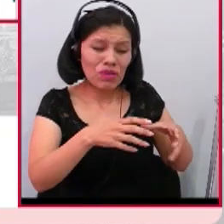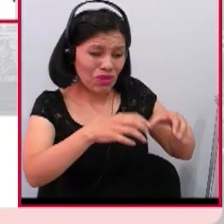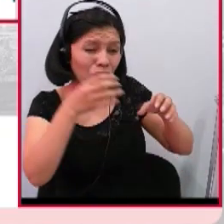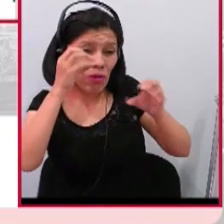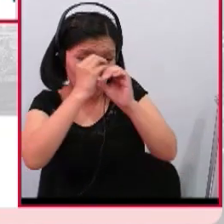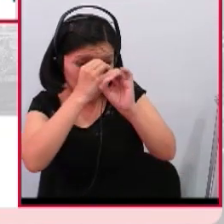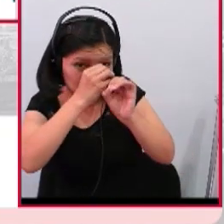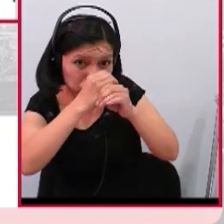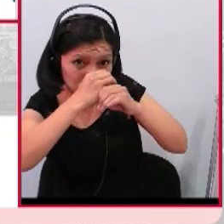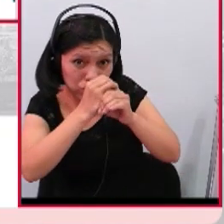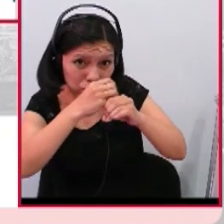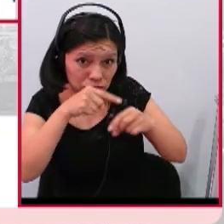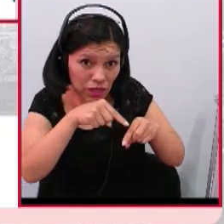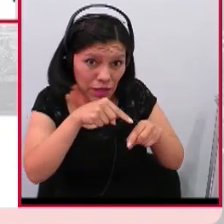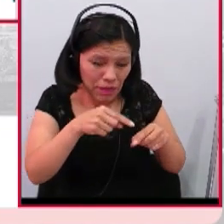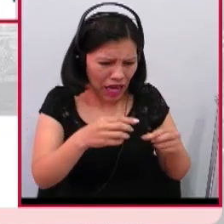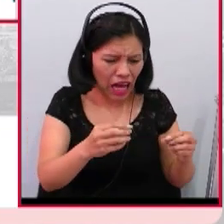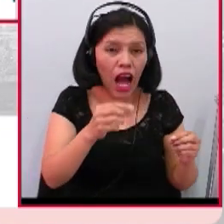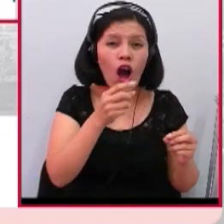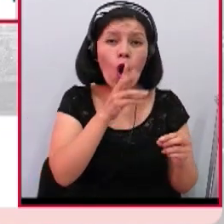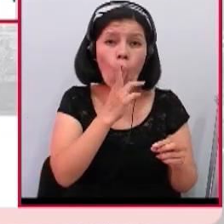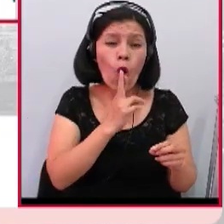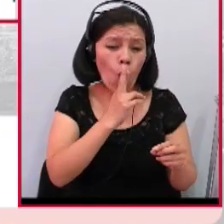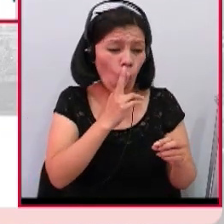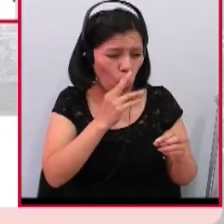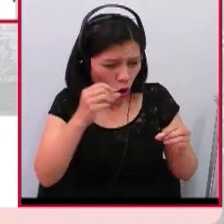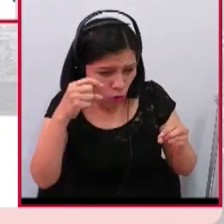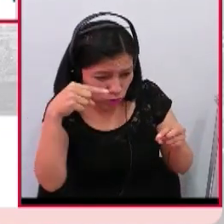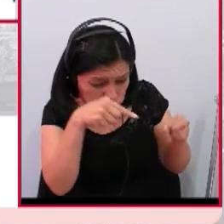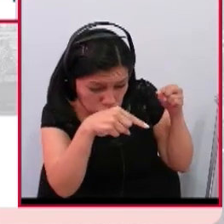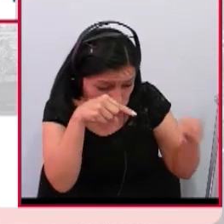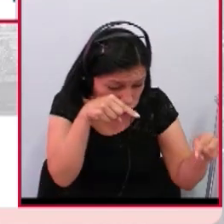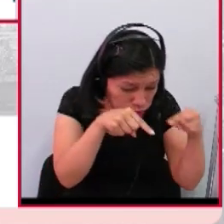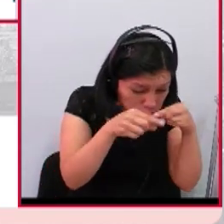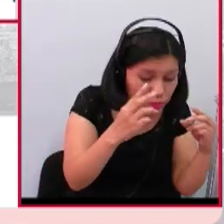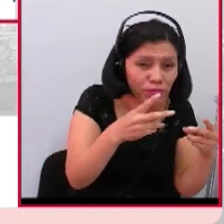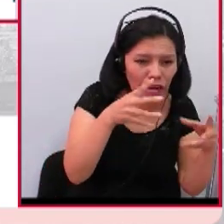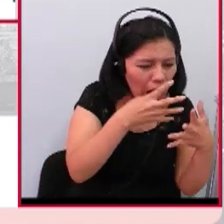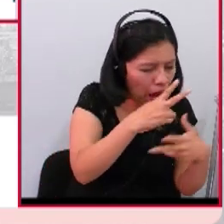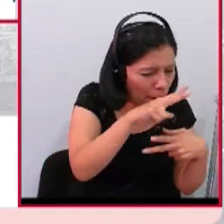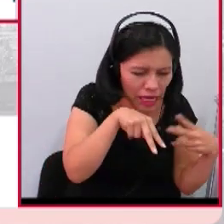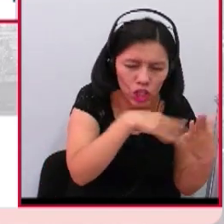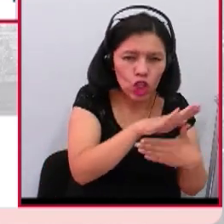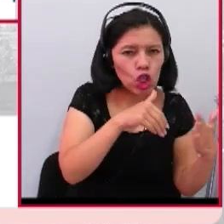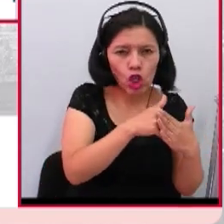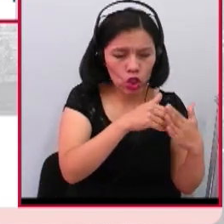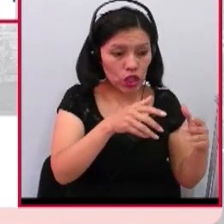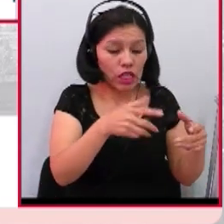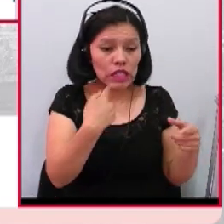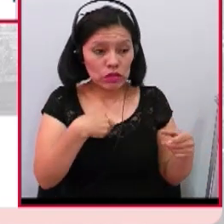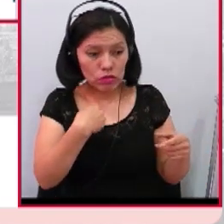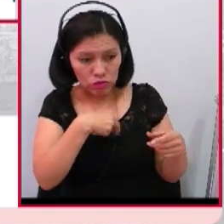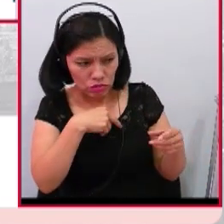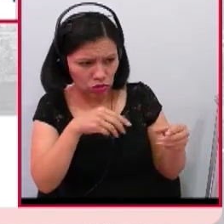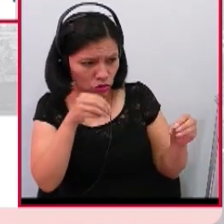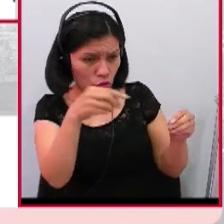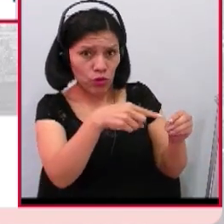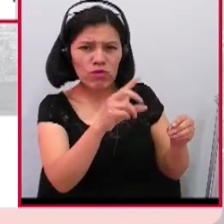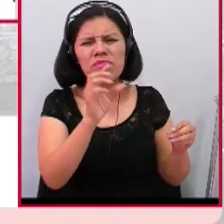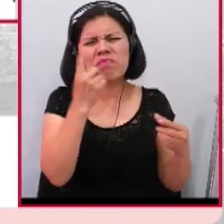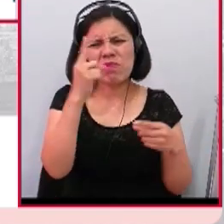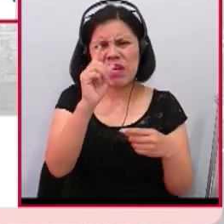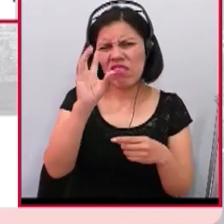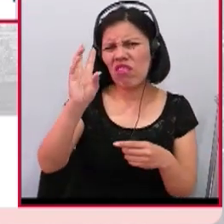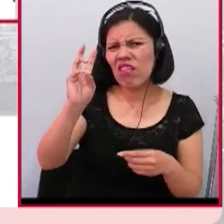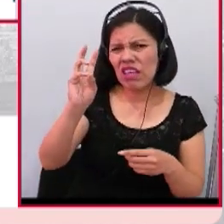térmicos. En convertidor lo estamos haciendo igual. Lo estamos haciendo. Estamos ampliando en cada punto una termocupla que me indique cómo estoy ahí, en ese punto,